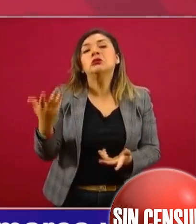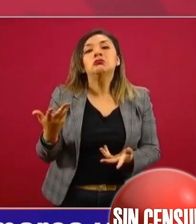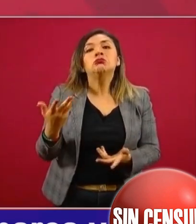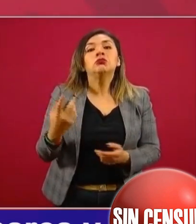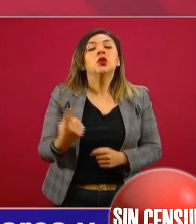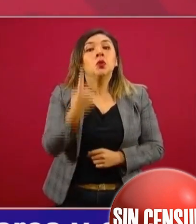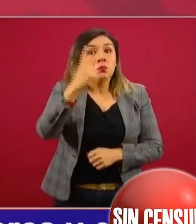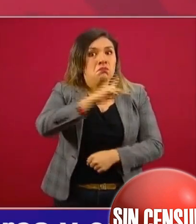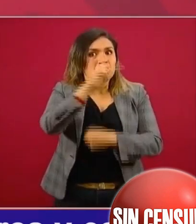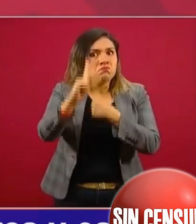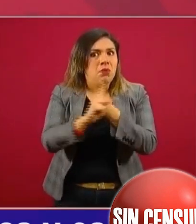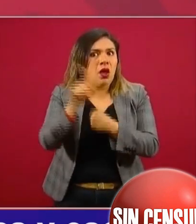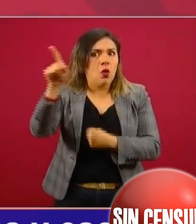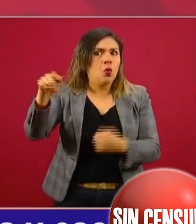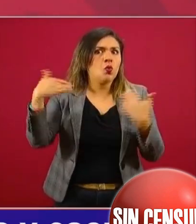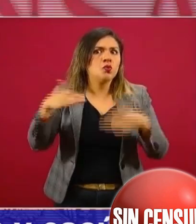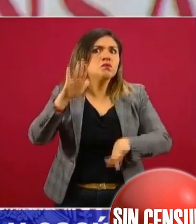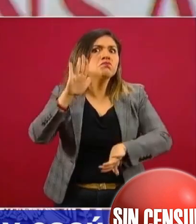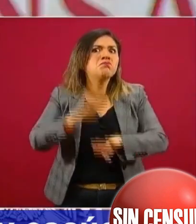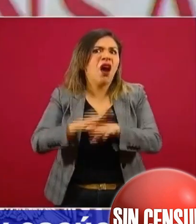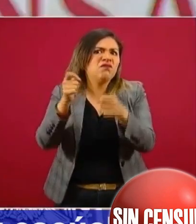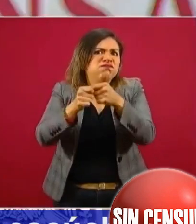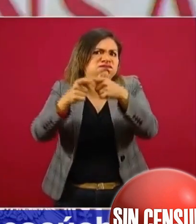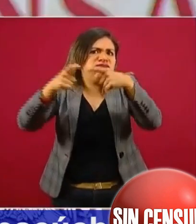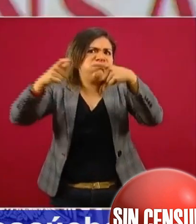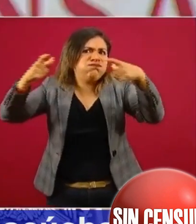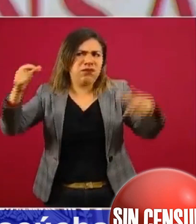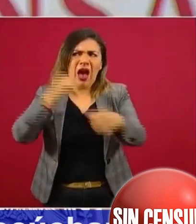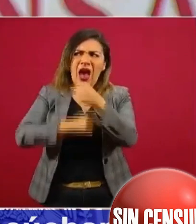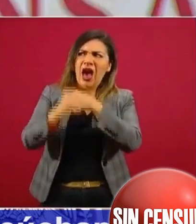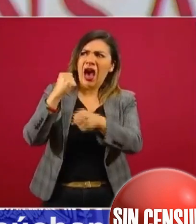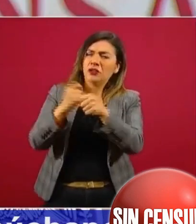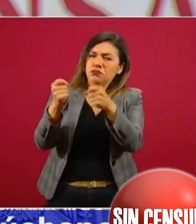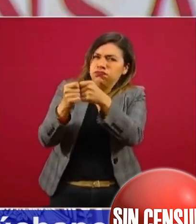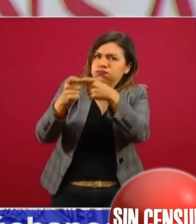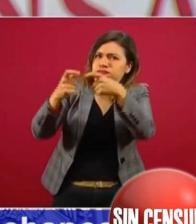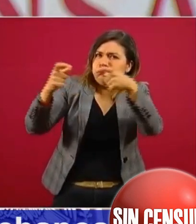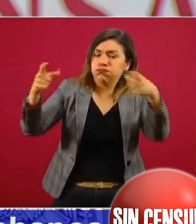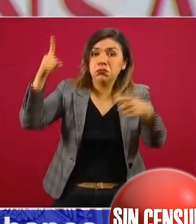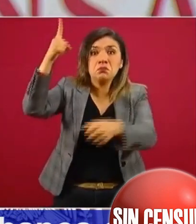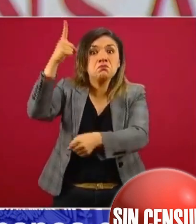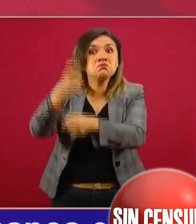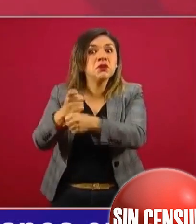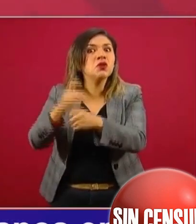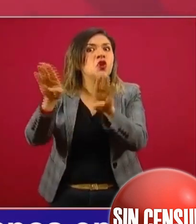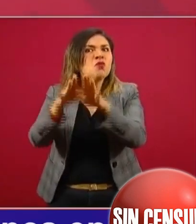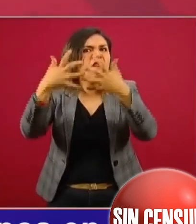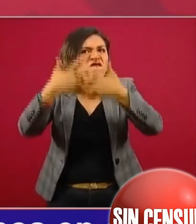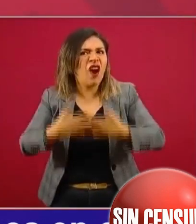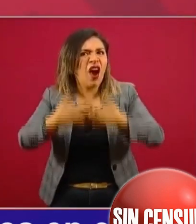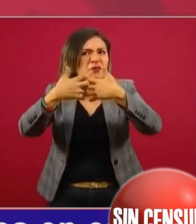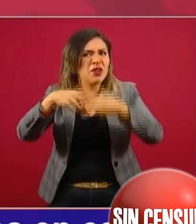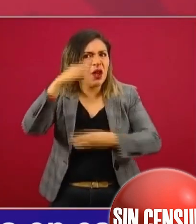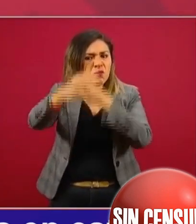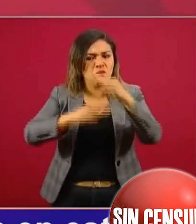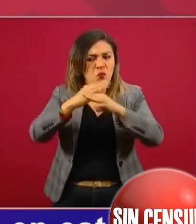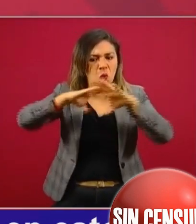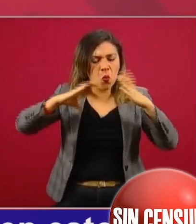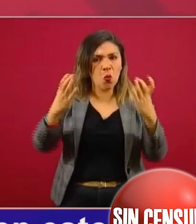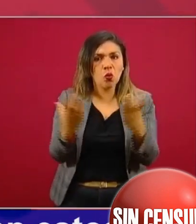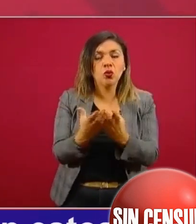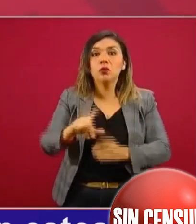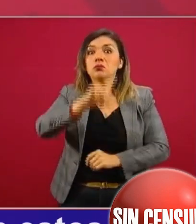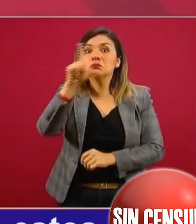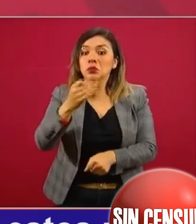de los países que ha tenido más crecimiento en los últimos años, que se convirtió en la fábrica del mundo, de repente viene